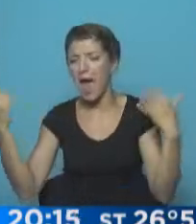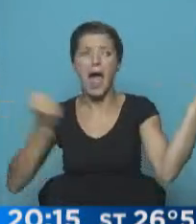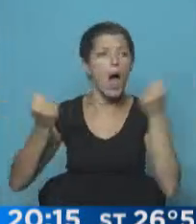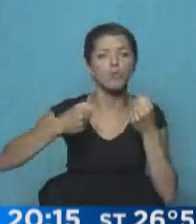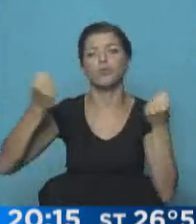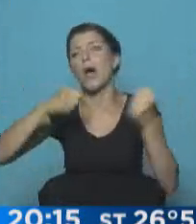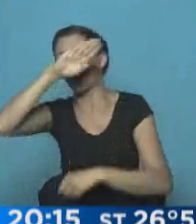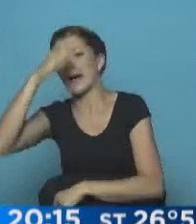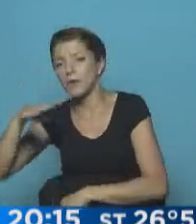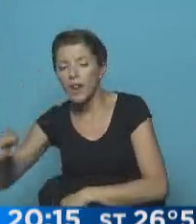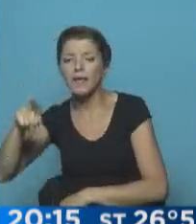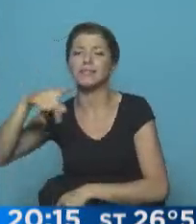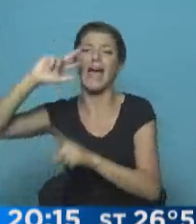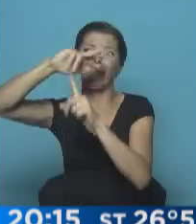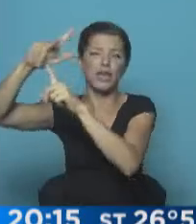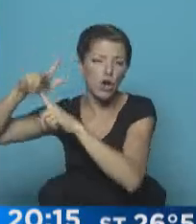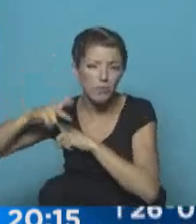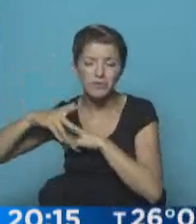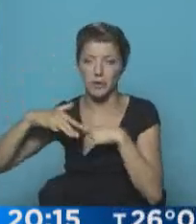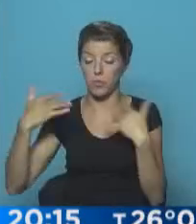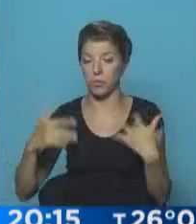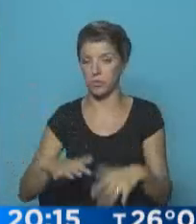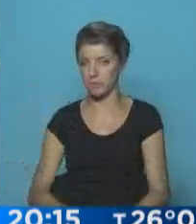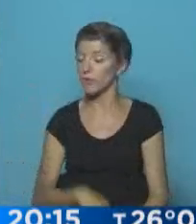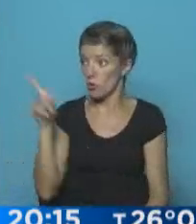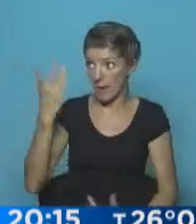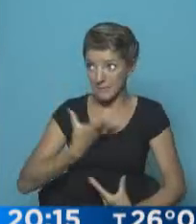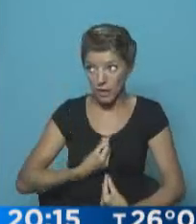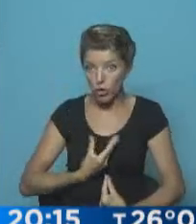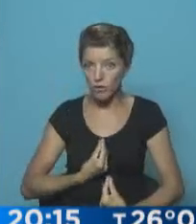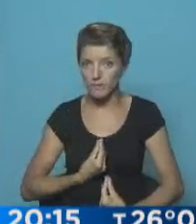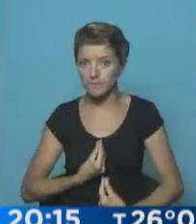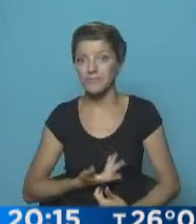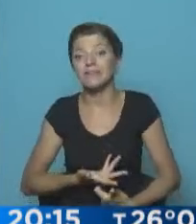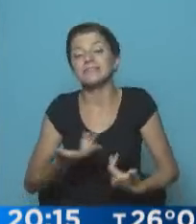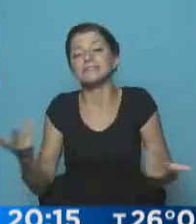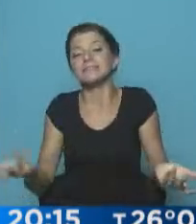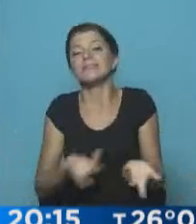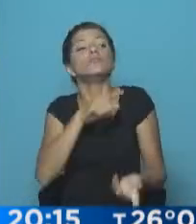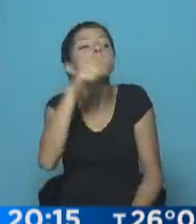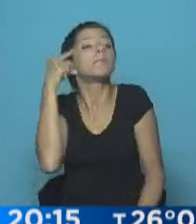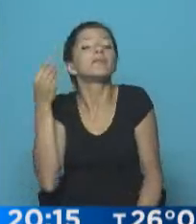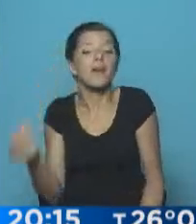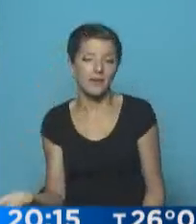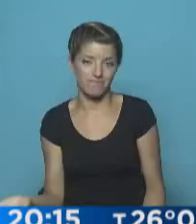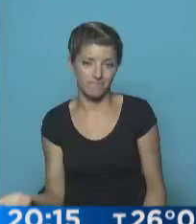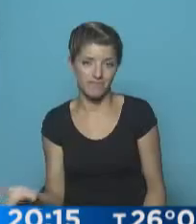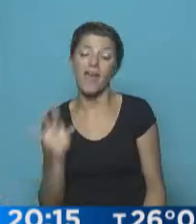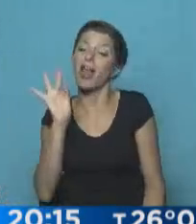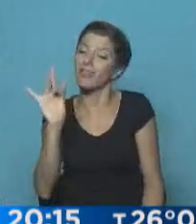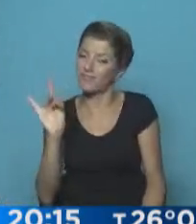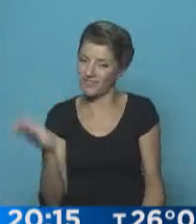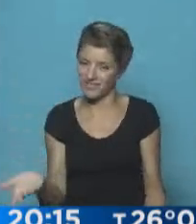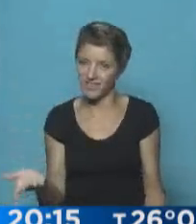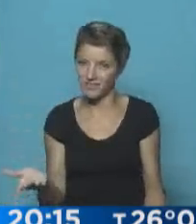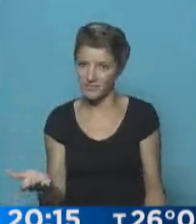camioneta, helicóptero, para todos lados. ¿Están asustados? ¿Y qué piensas de? No es fácil, vio.